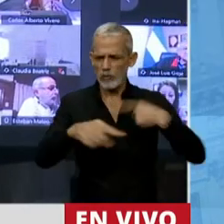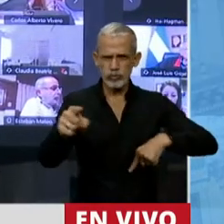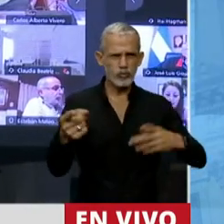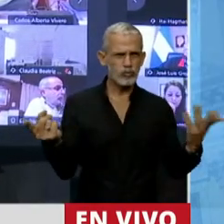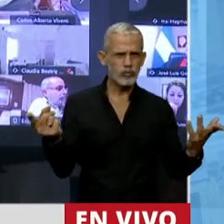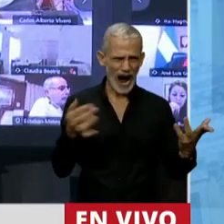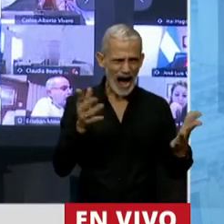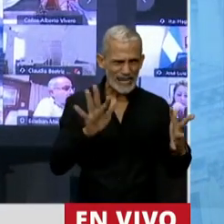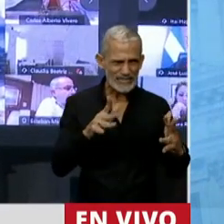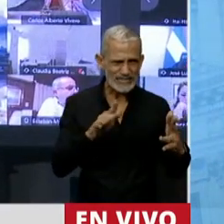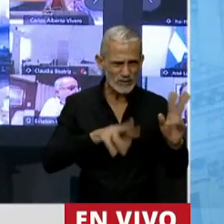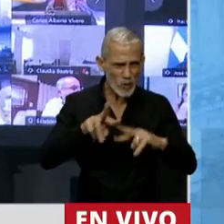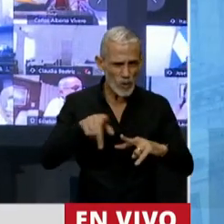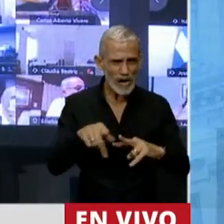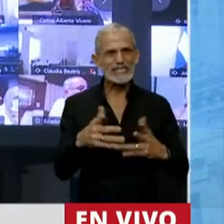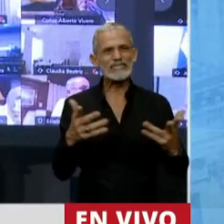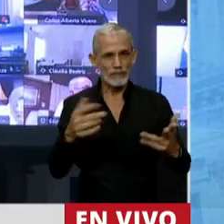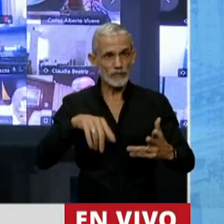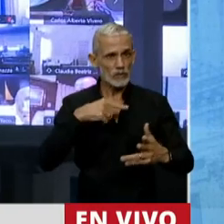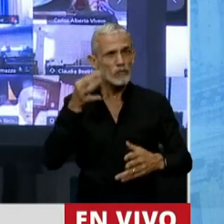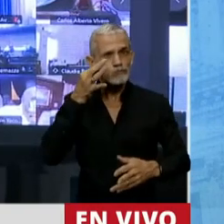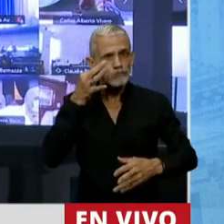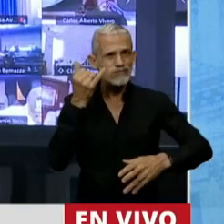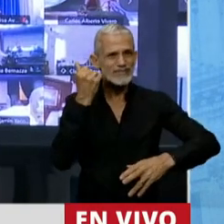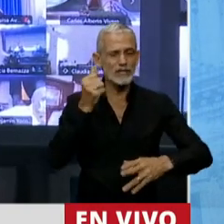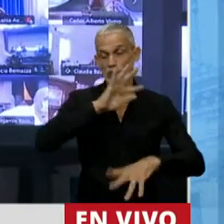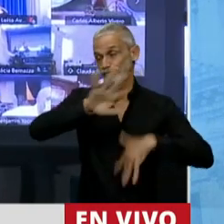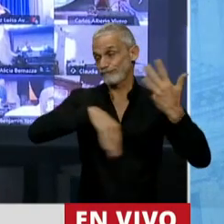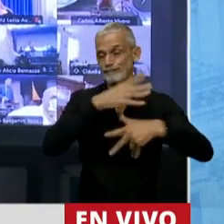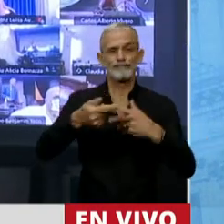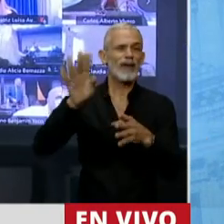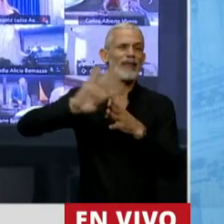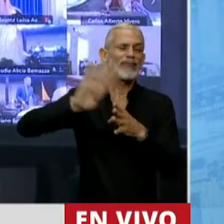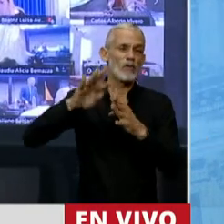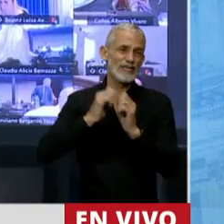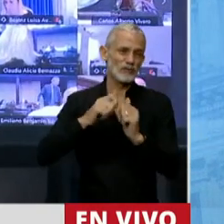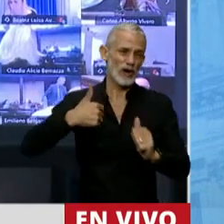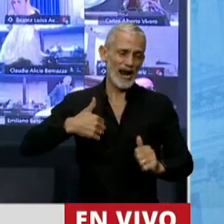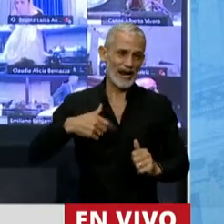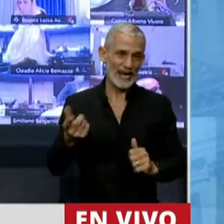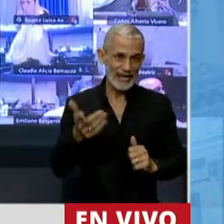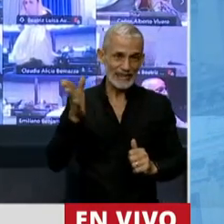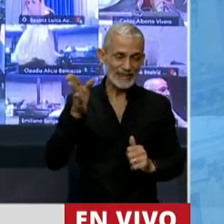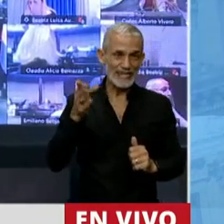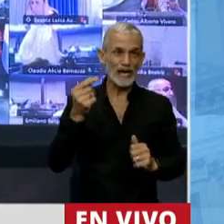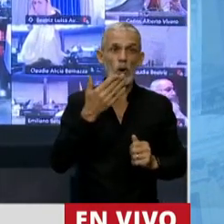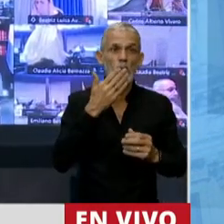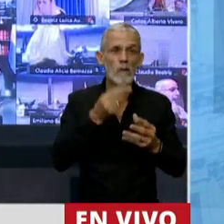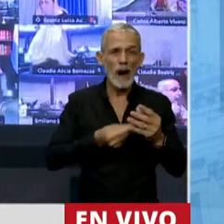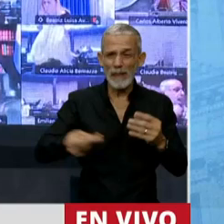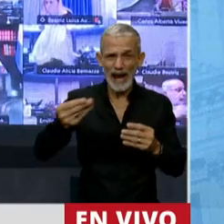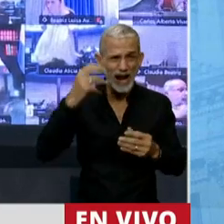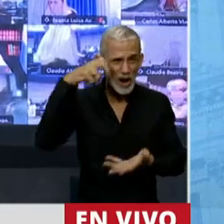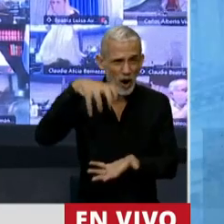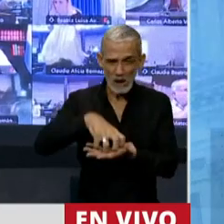opuestos. Nosotros hemos asistido al mayor escándalo de endeudamiento en la historia nacional sin siquiera que un papel pase por la